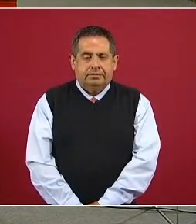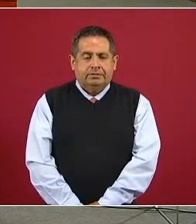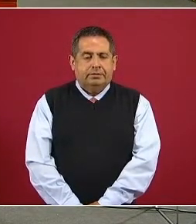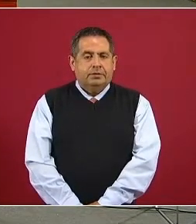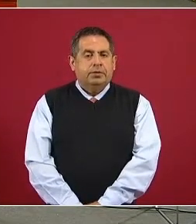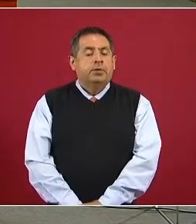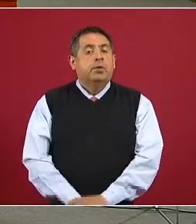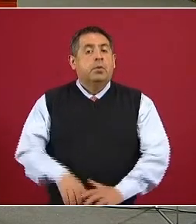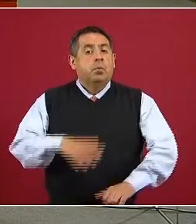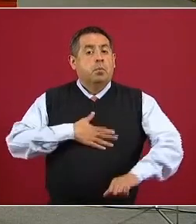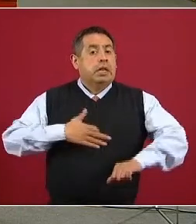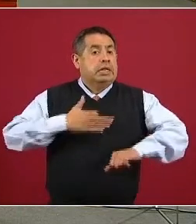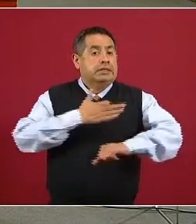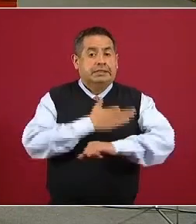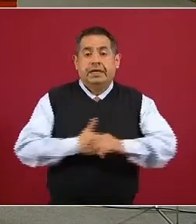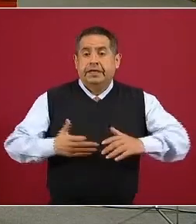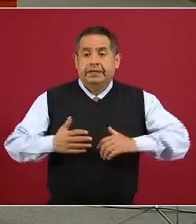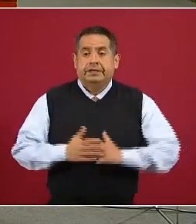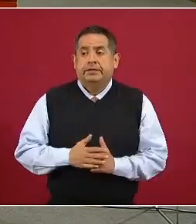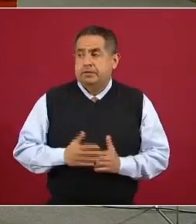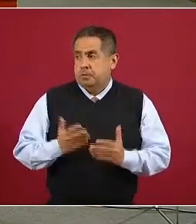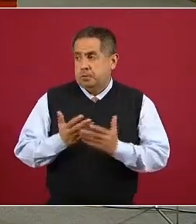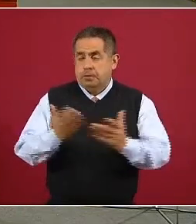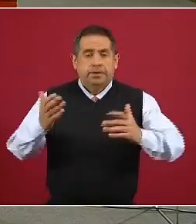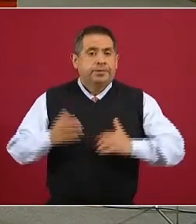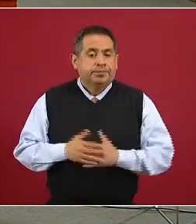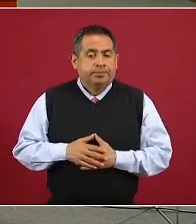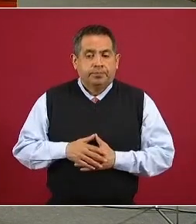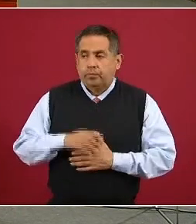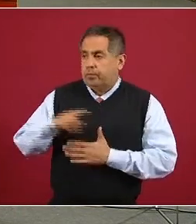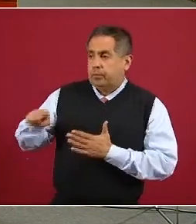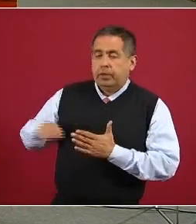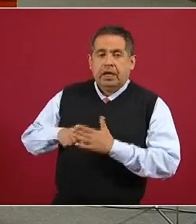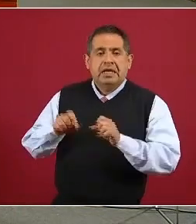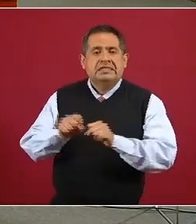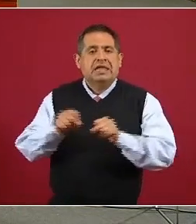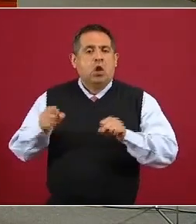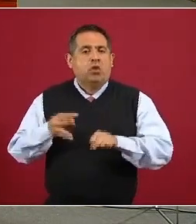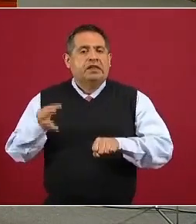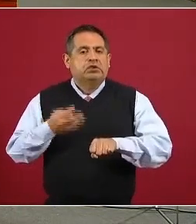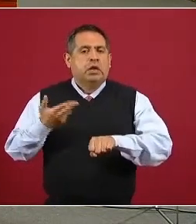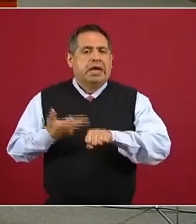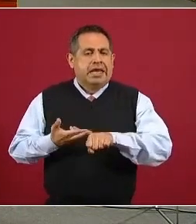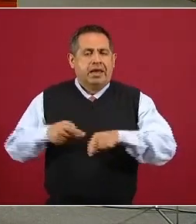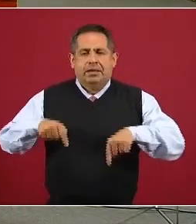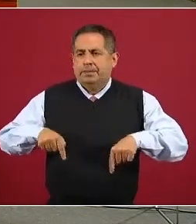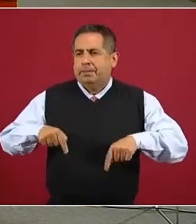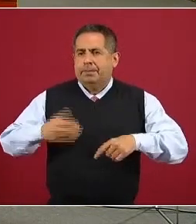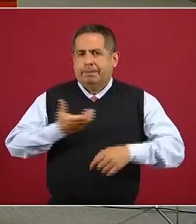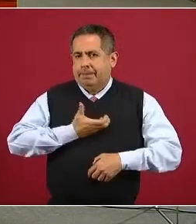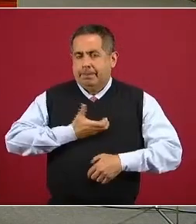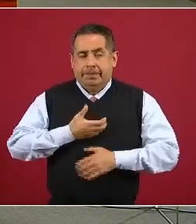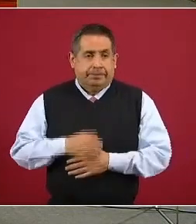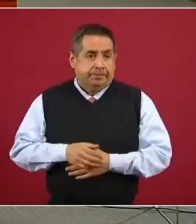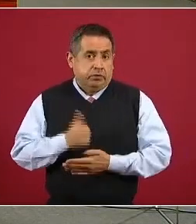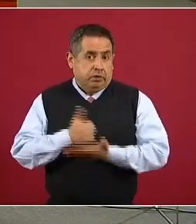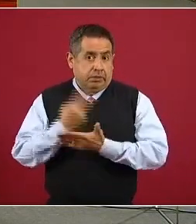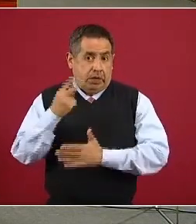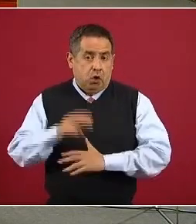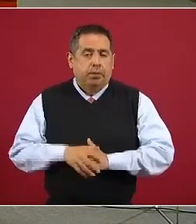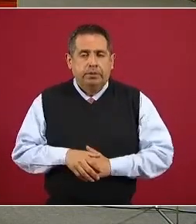Muy buenas tardes, les saludamos desde el Salón de Tesorería del Palacio Nacional. Son las 6 de la